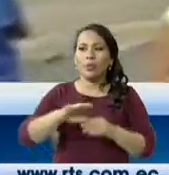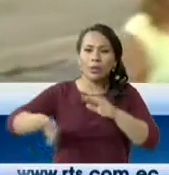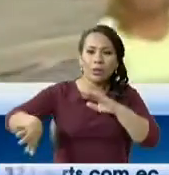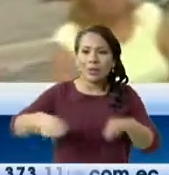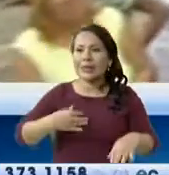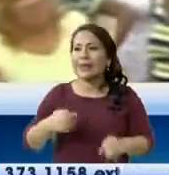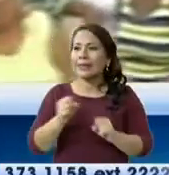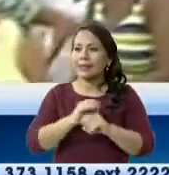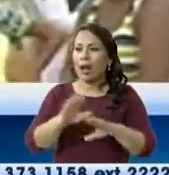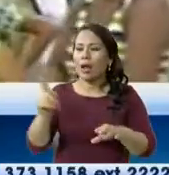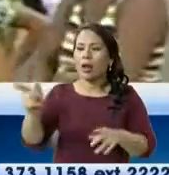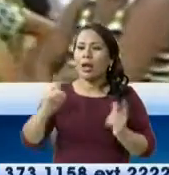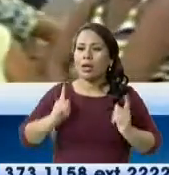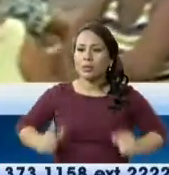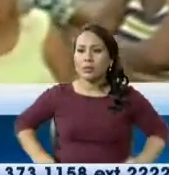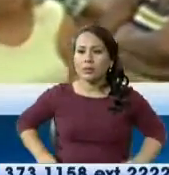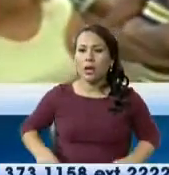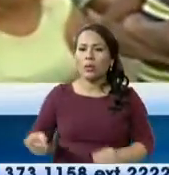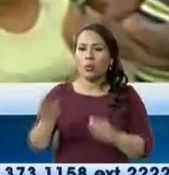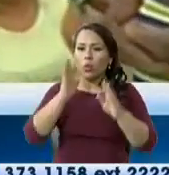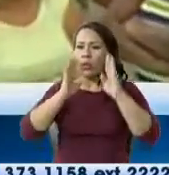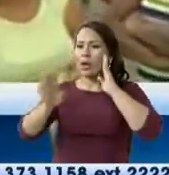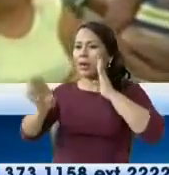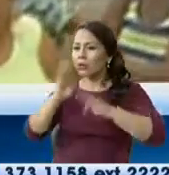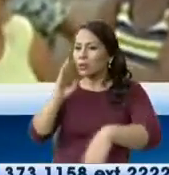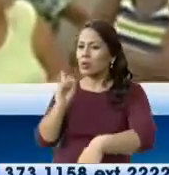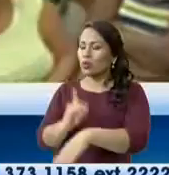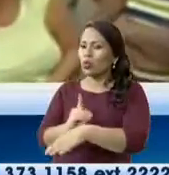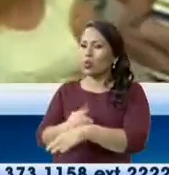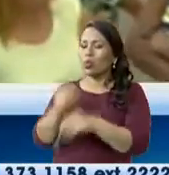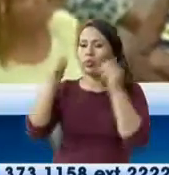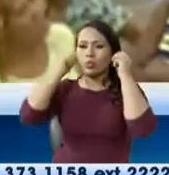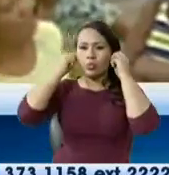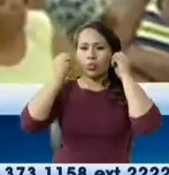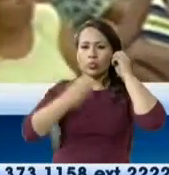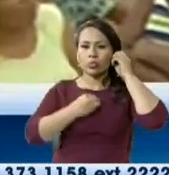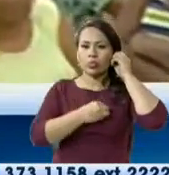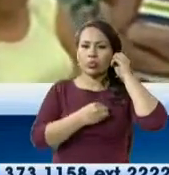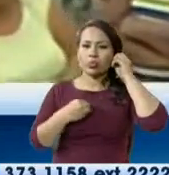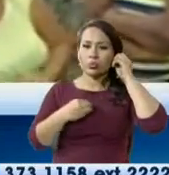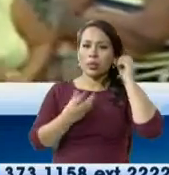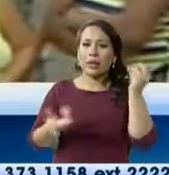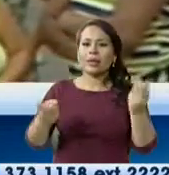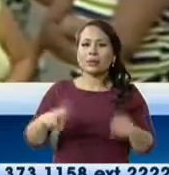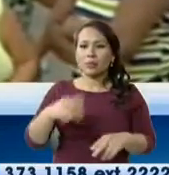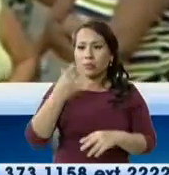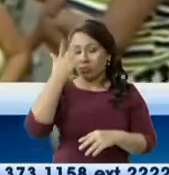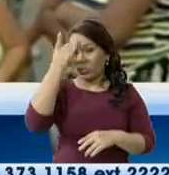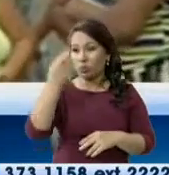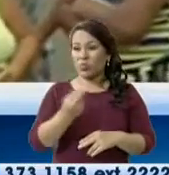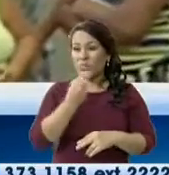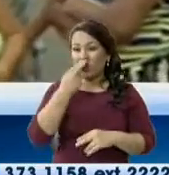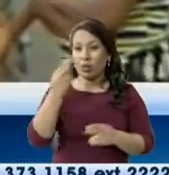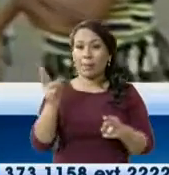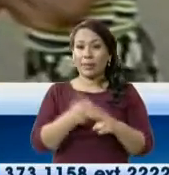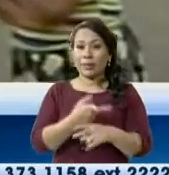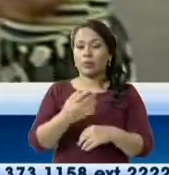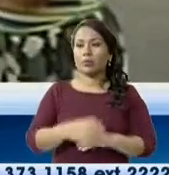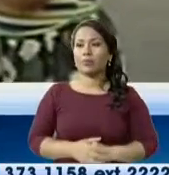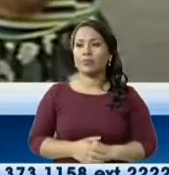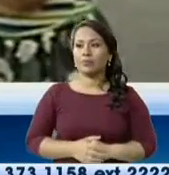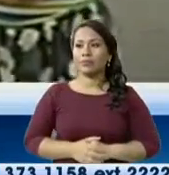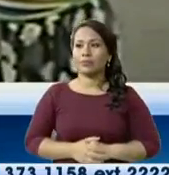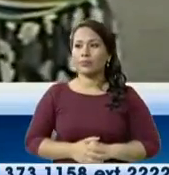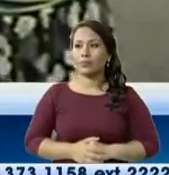claro, la atención necesaria. Y que también, claro, se los tome en cuenta en... A ver, voy a bajar con